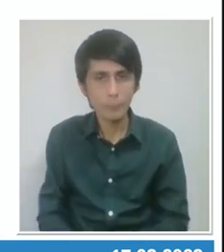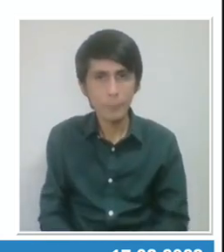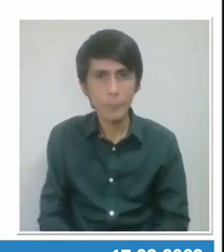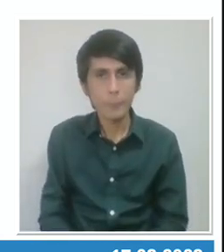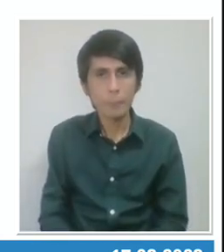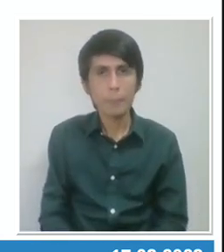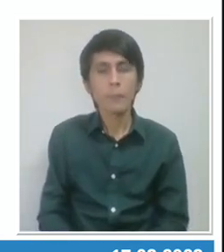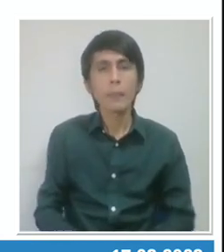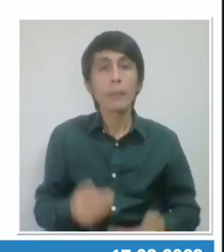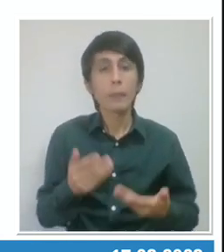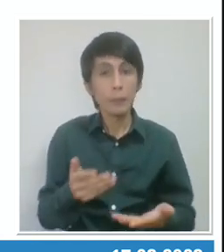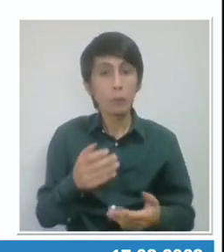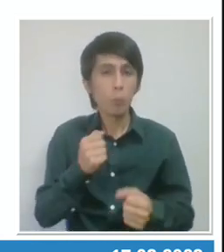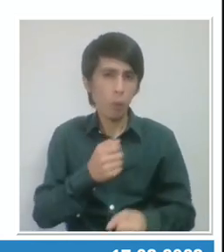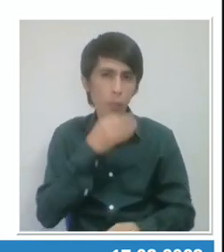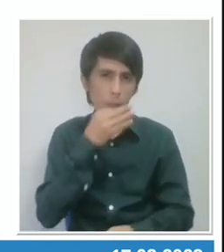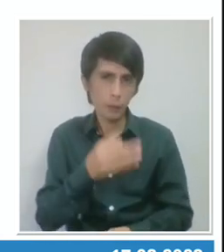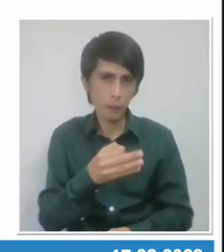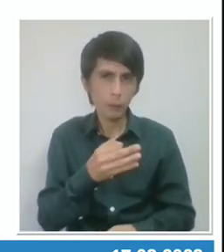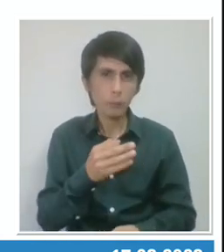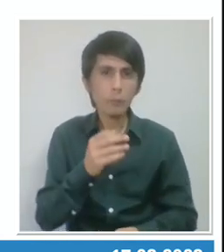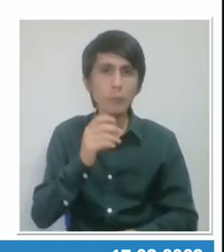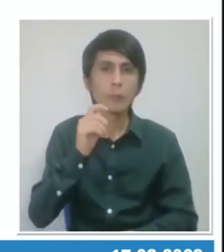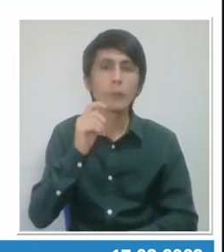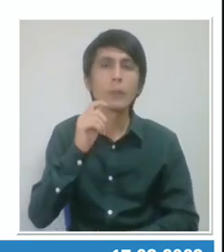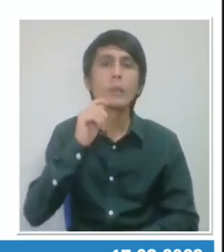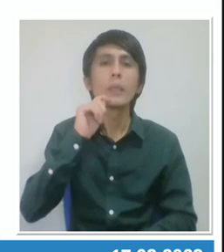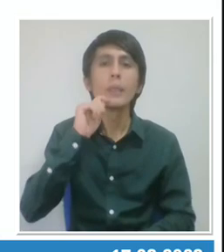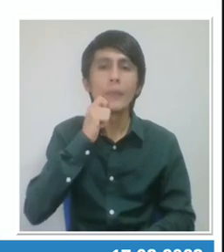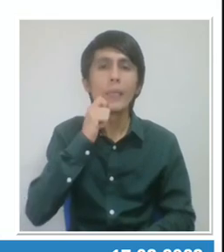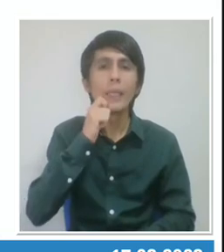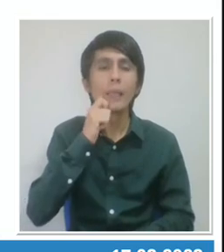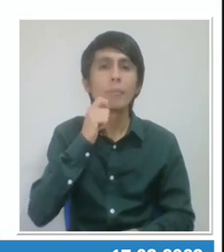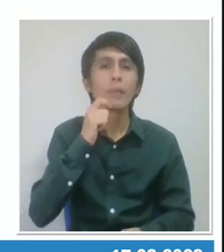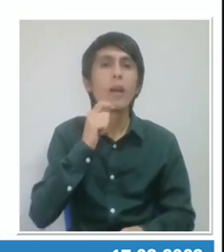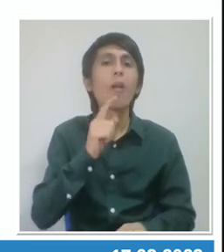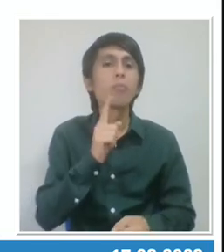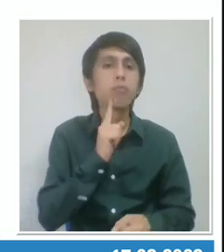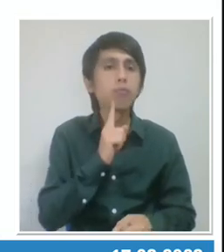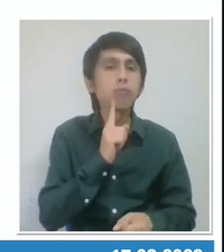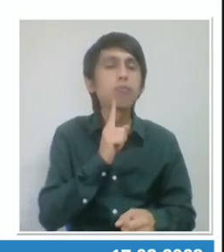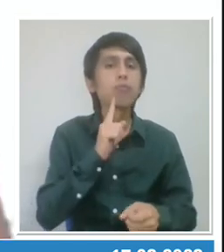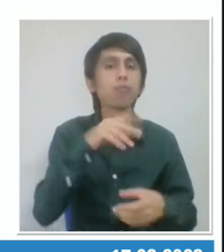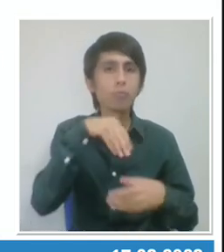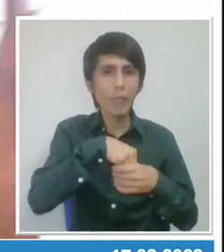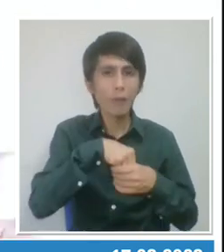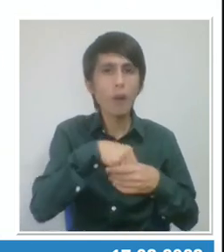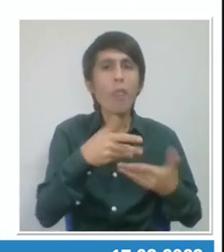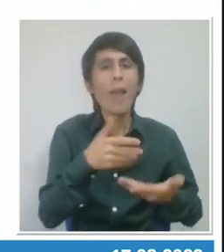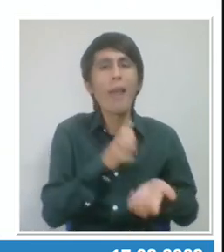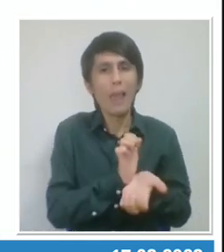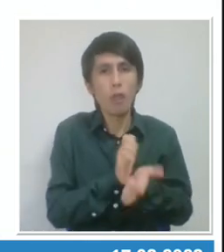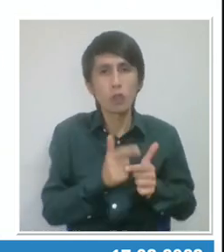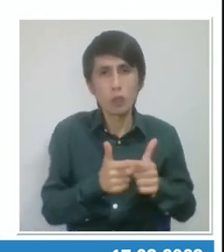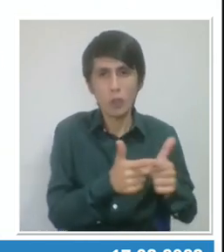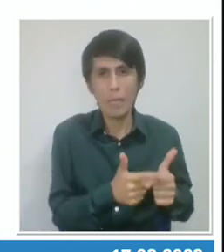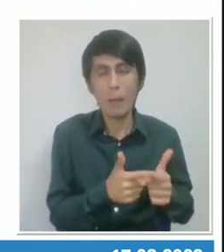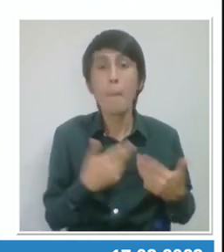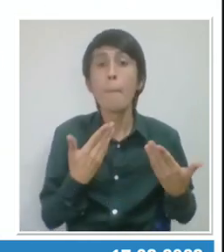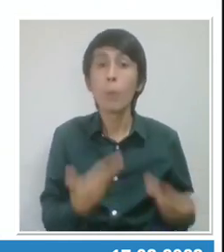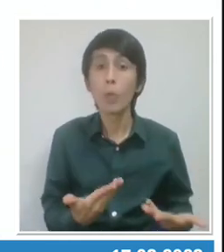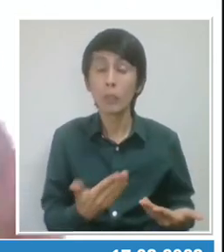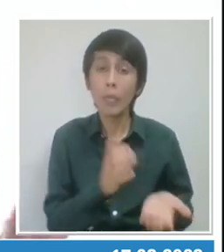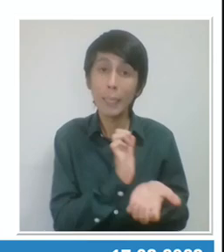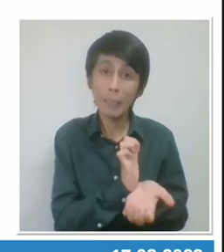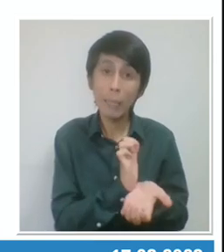un elemento o un presupuesto del Estado social. Y entonces de un Estado caracterizado por su limitación